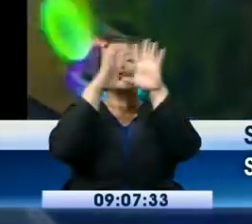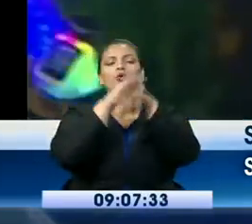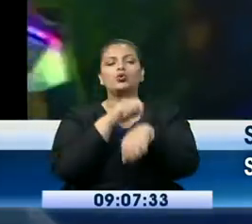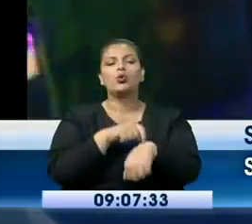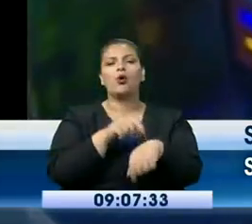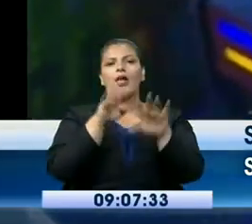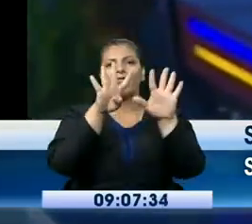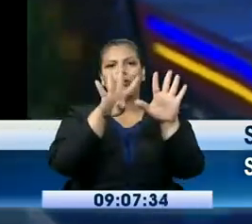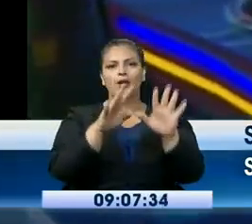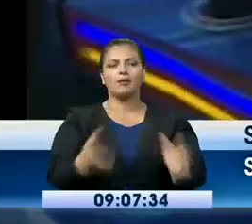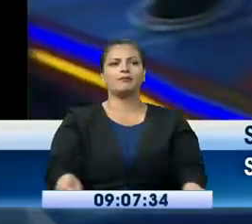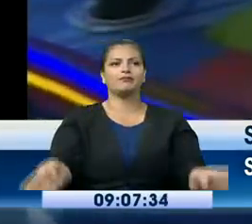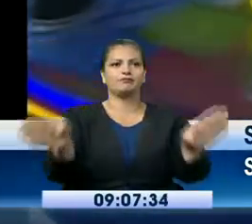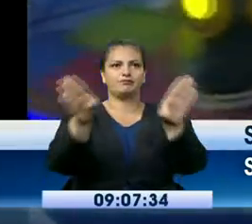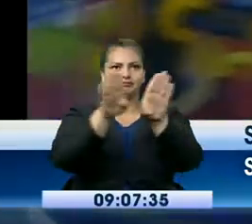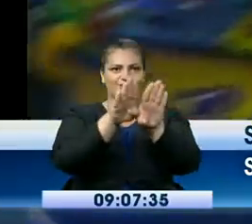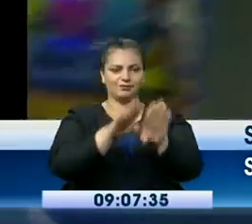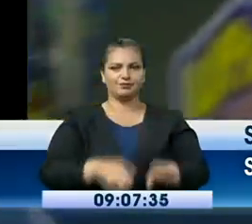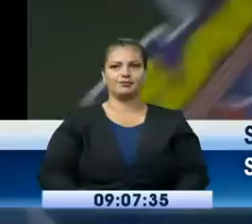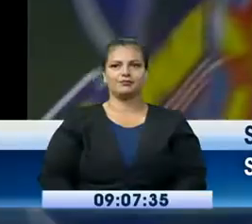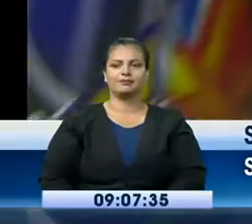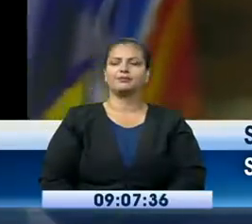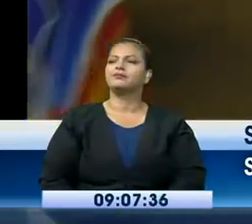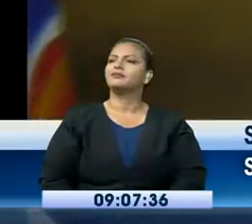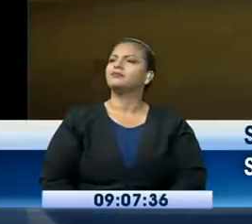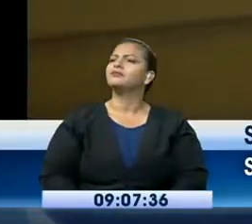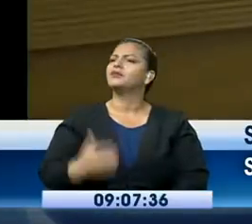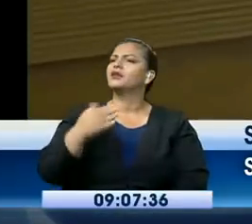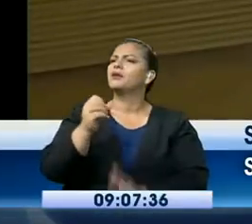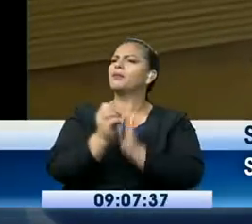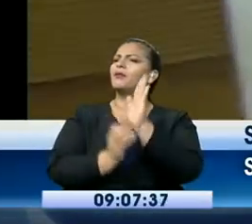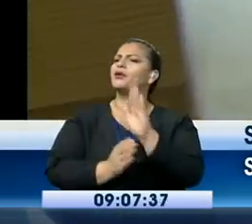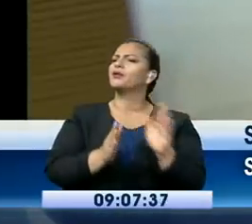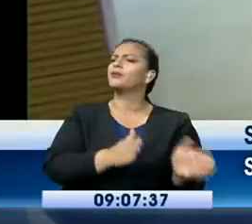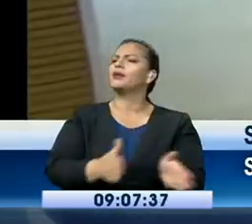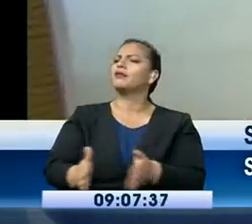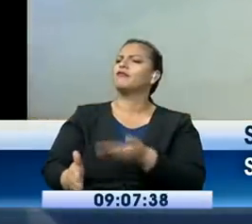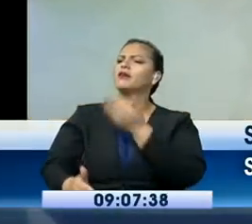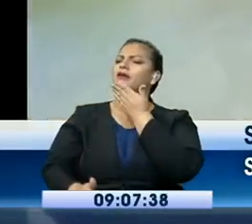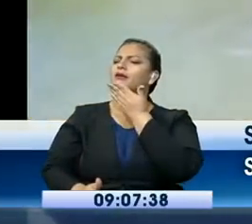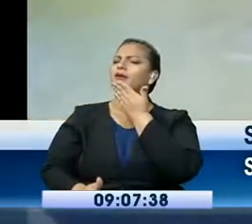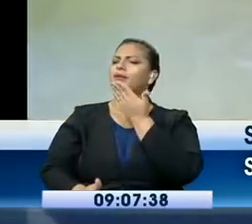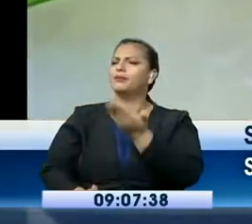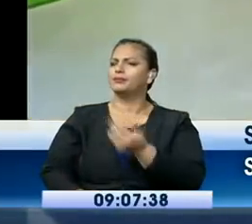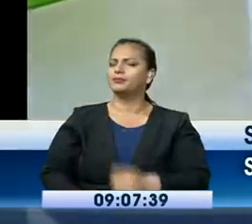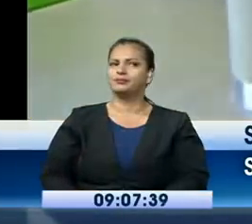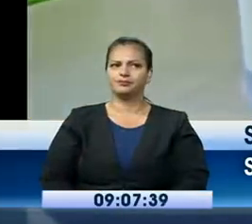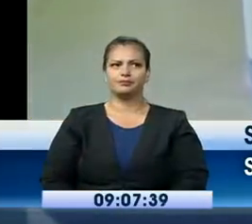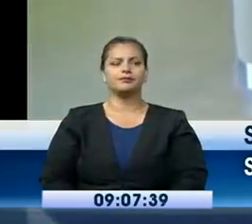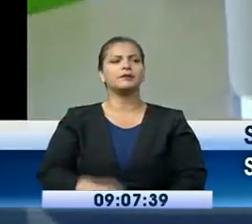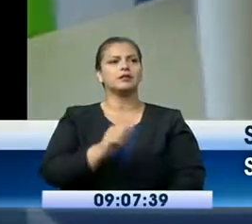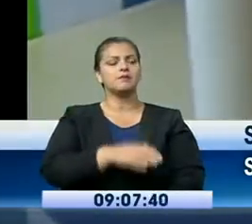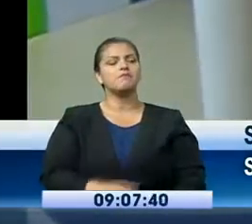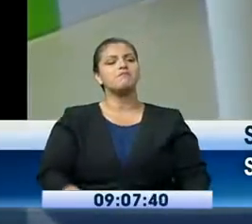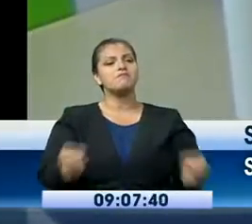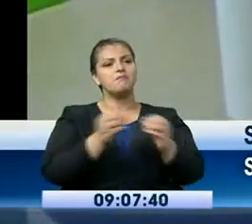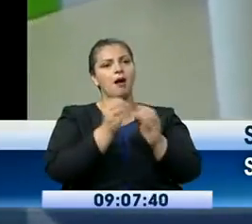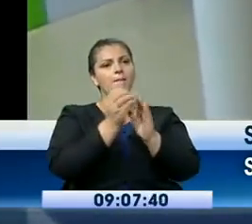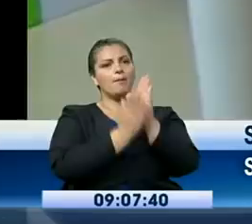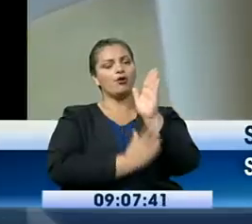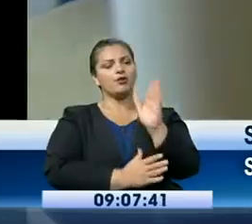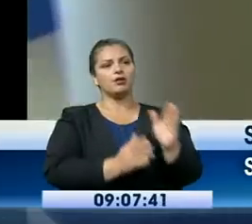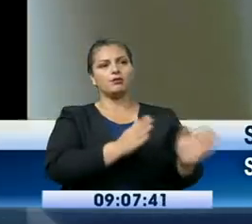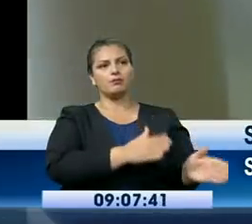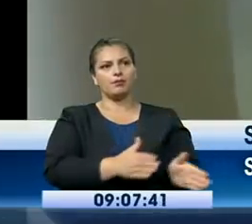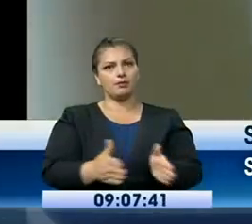montaña rusa cerca del actor la cuéntanos al respecto y bueno si esos son esto de aquí es parte de un proyecto integral de renovación del centro comercial